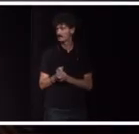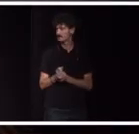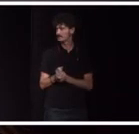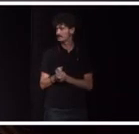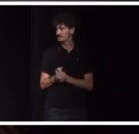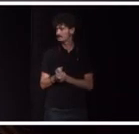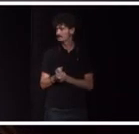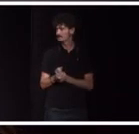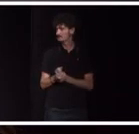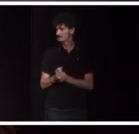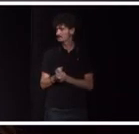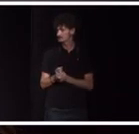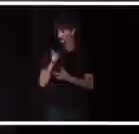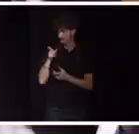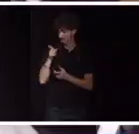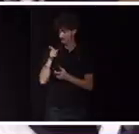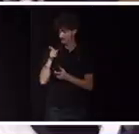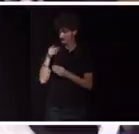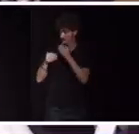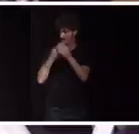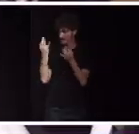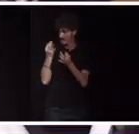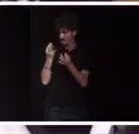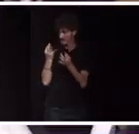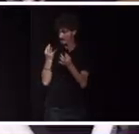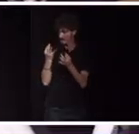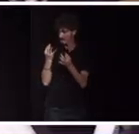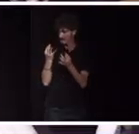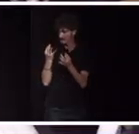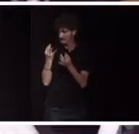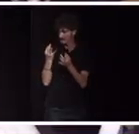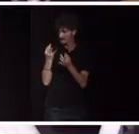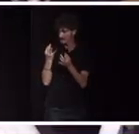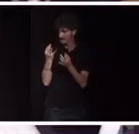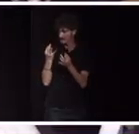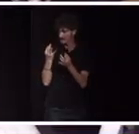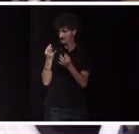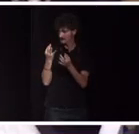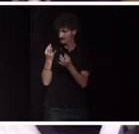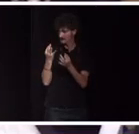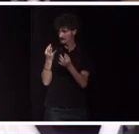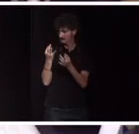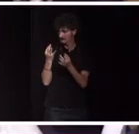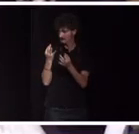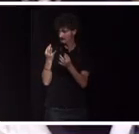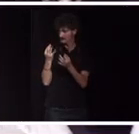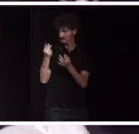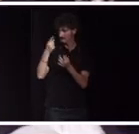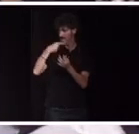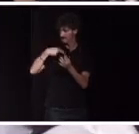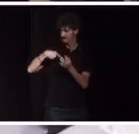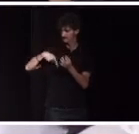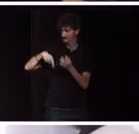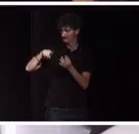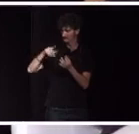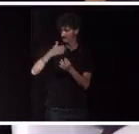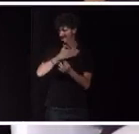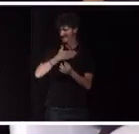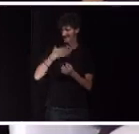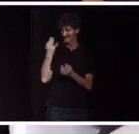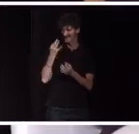Y esto lo que hace, evidentemente, es que nos quieran muertos,